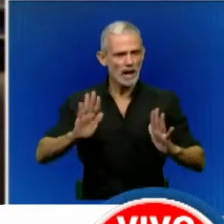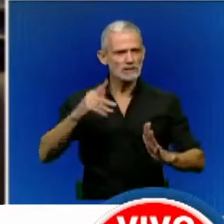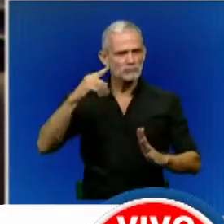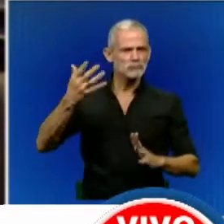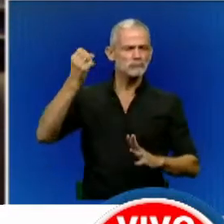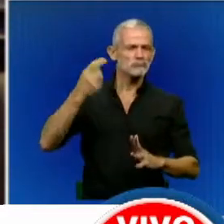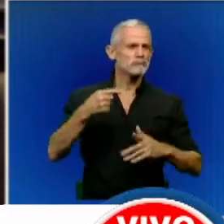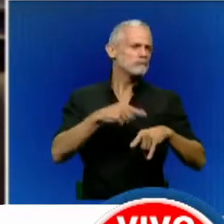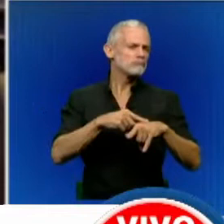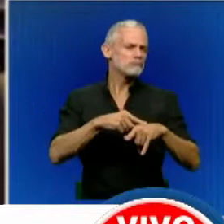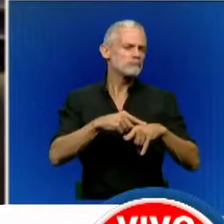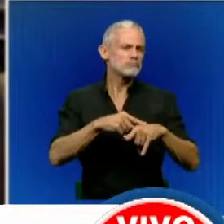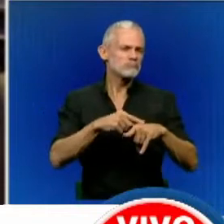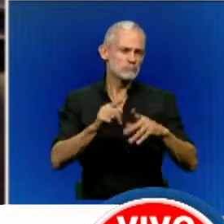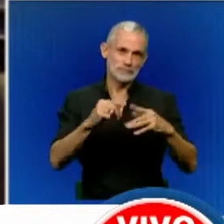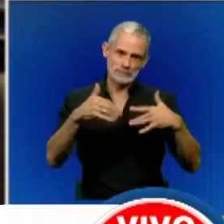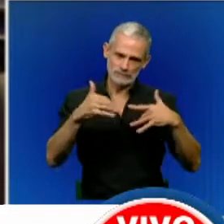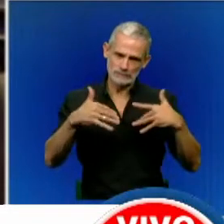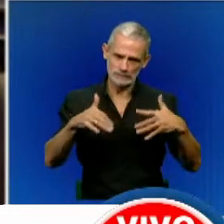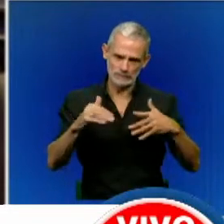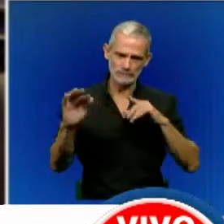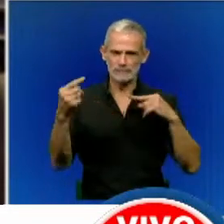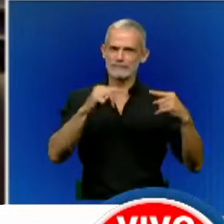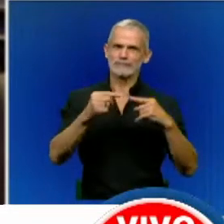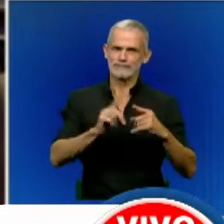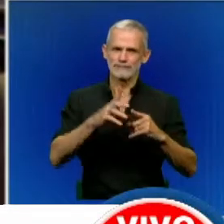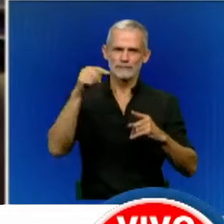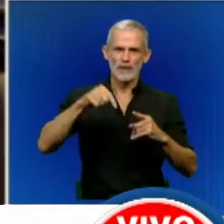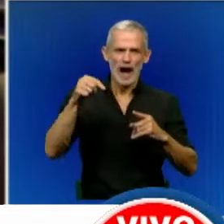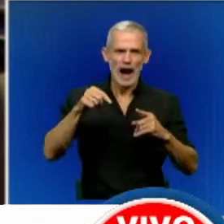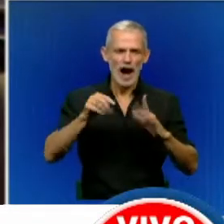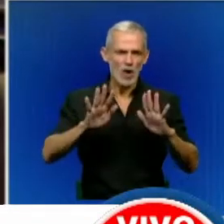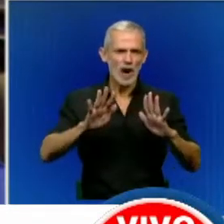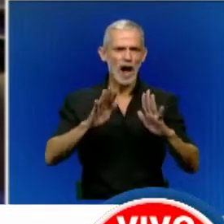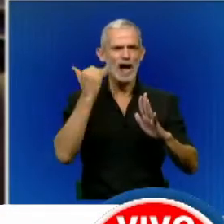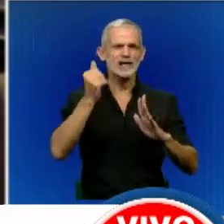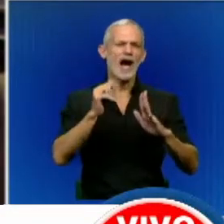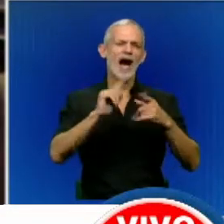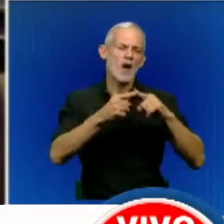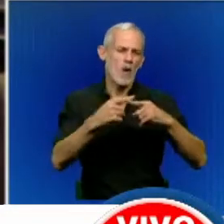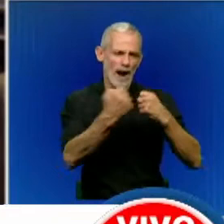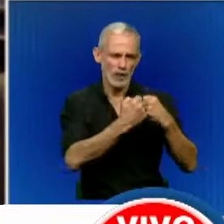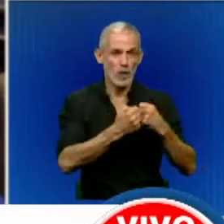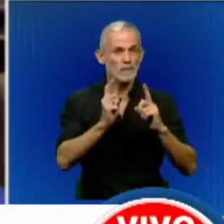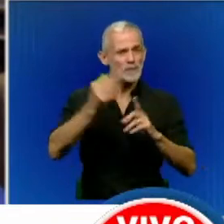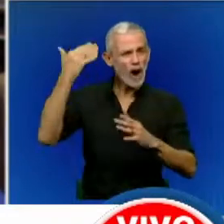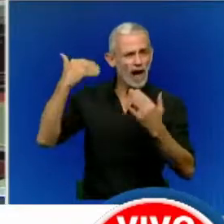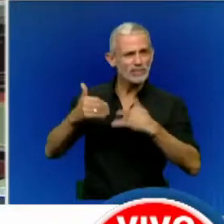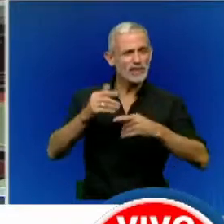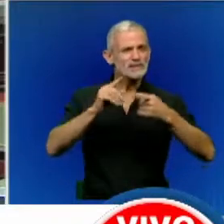en instancias un poco más álgidas que estas en donde son producto de un acuerdo, como fue el